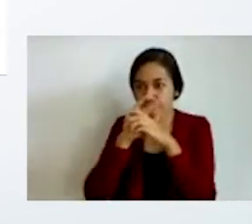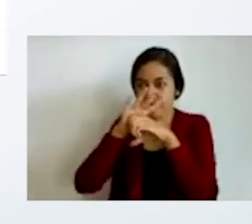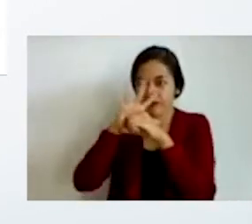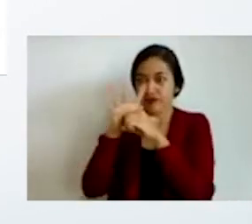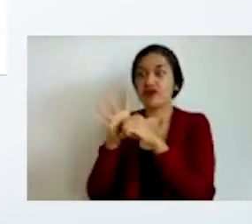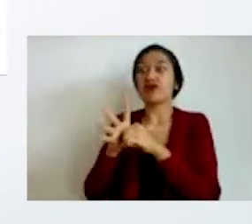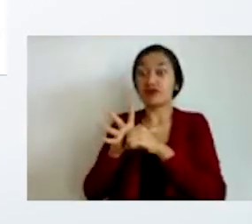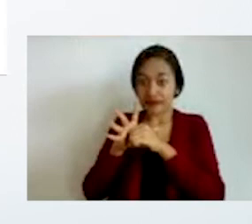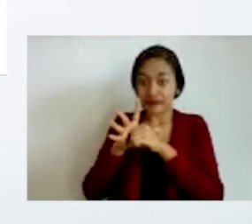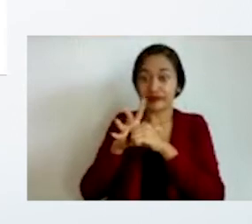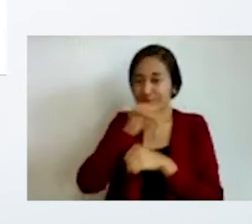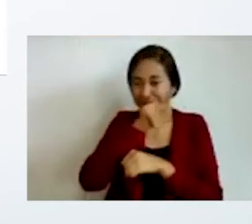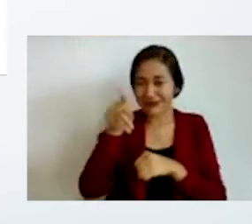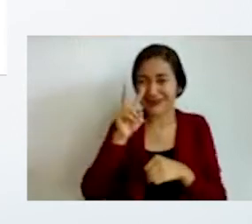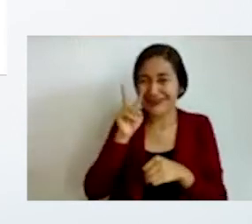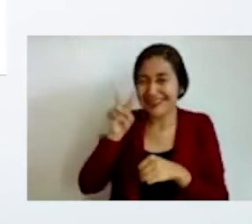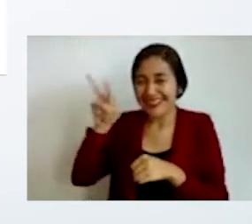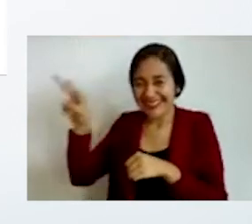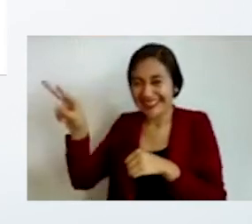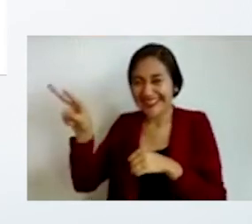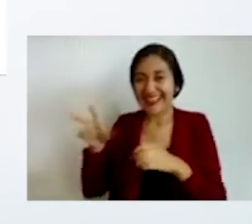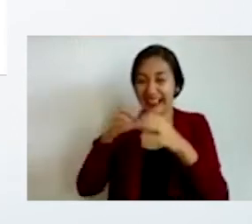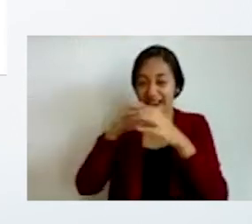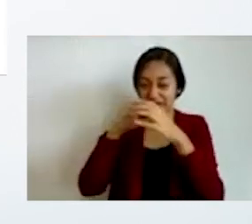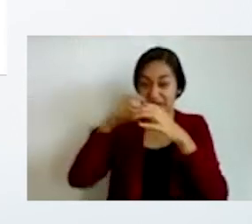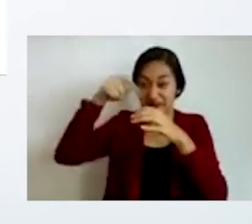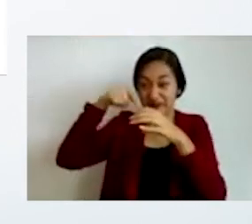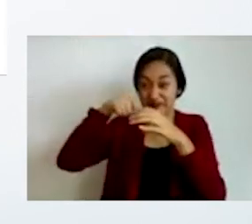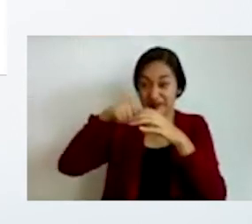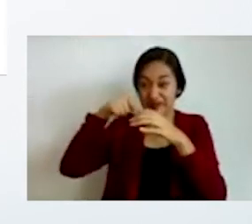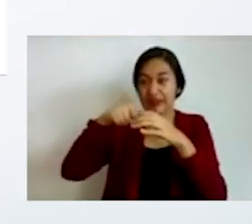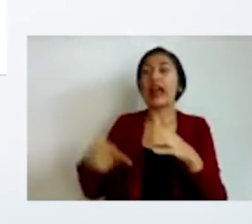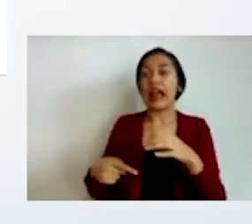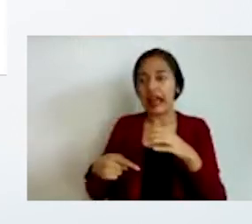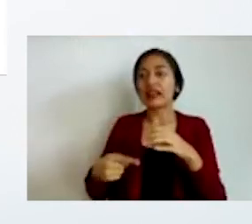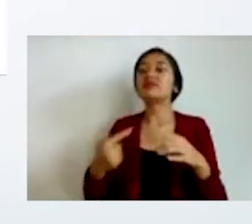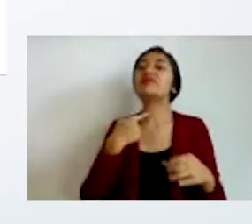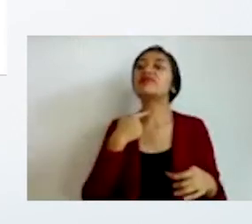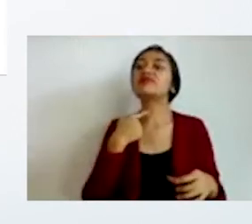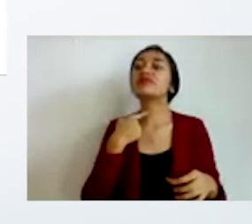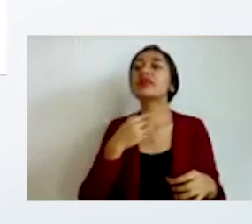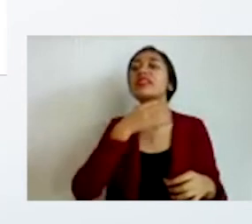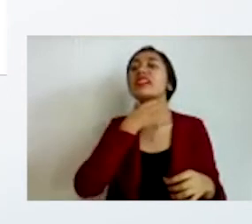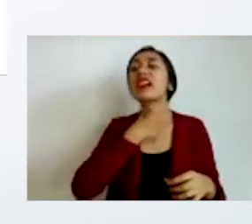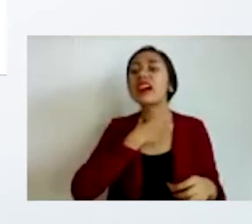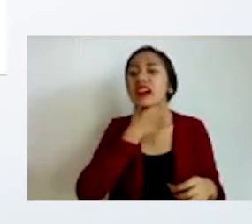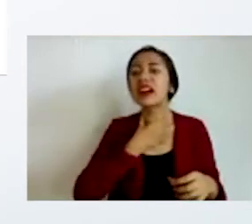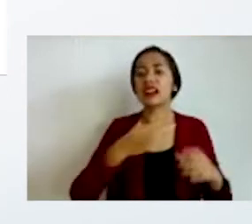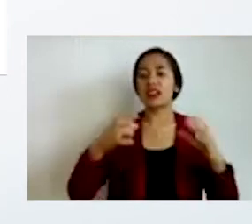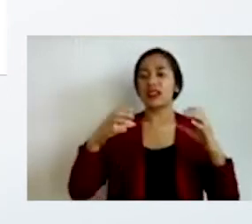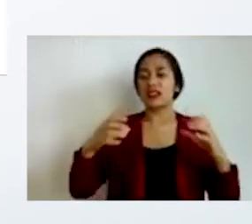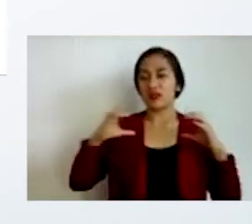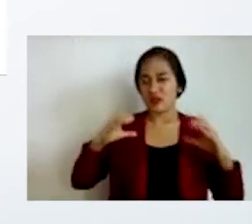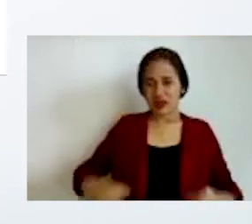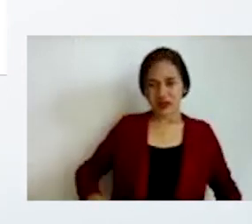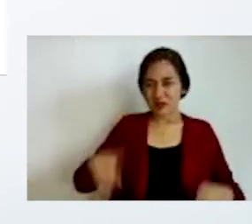los receptores celulares que hay en la garganta, que hay en muchos tejidos, pero en los pulmones,